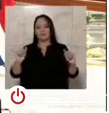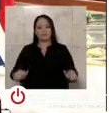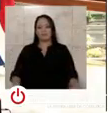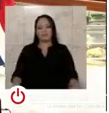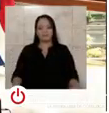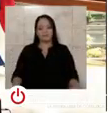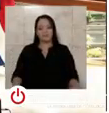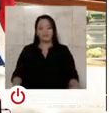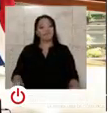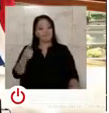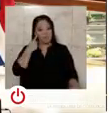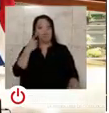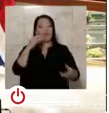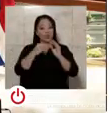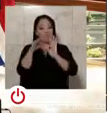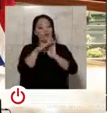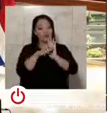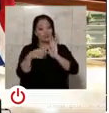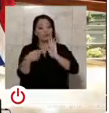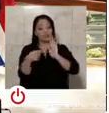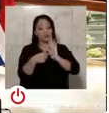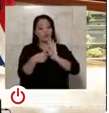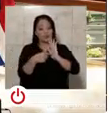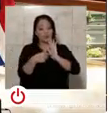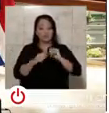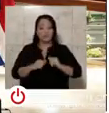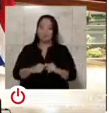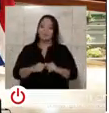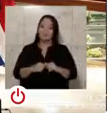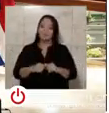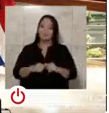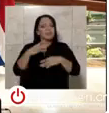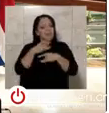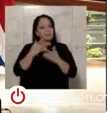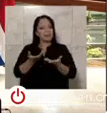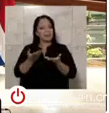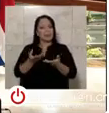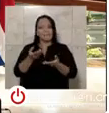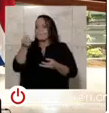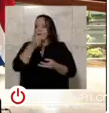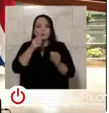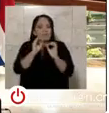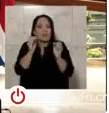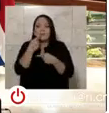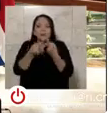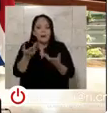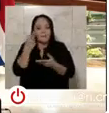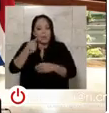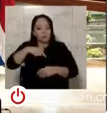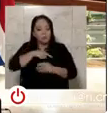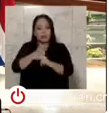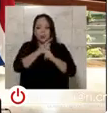Aquí están los números. No declaran que hemos protegido, que hemos arriesgado, que